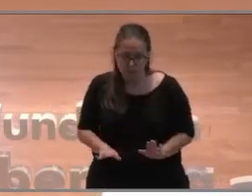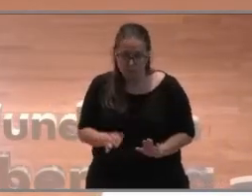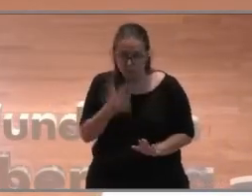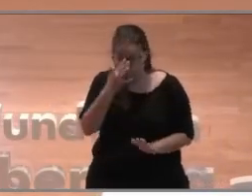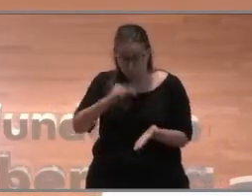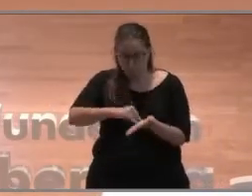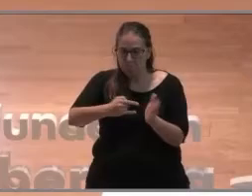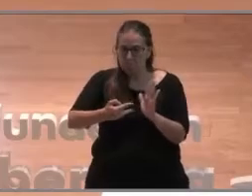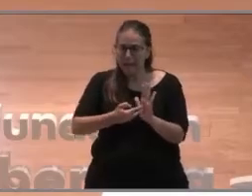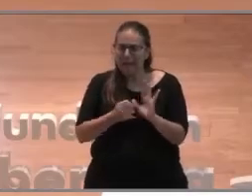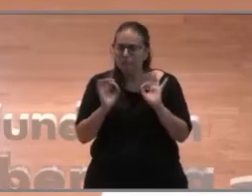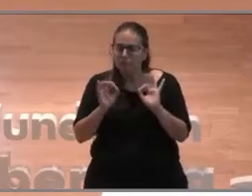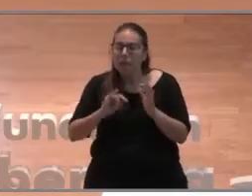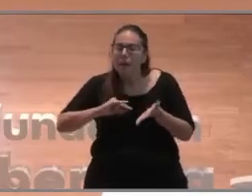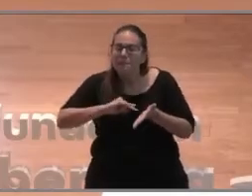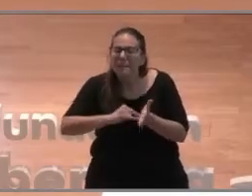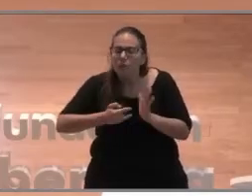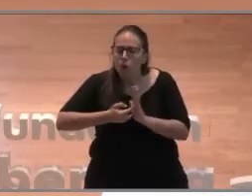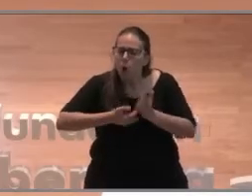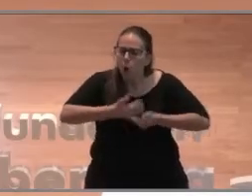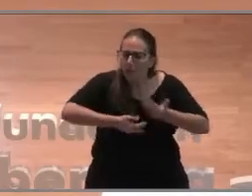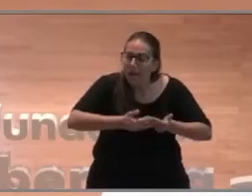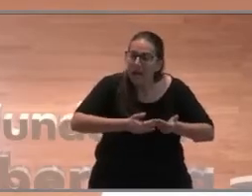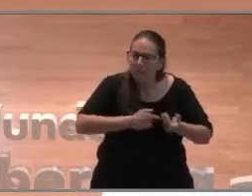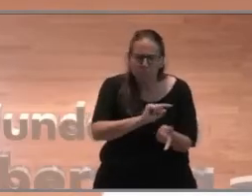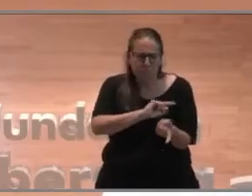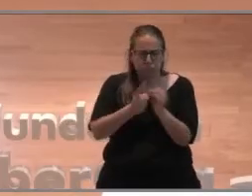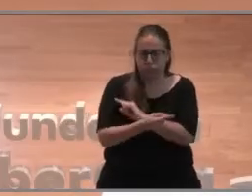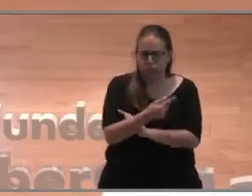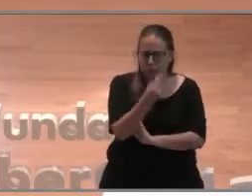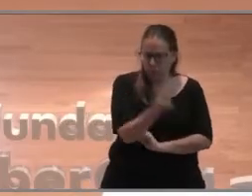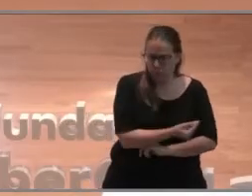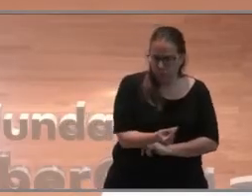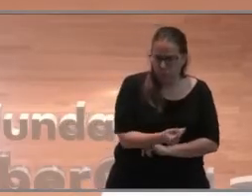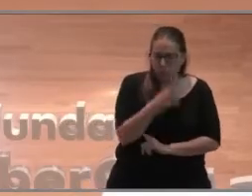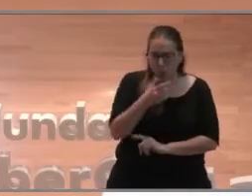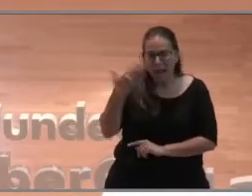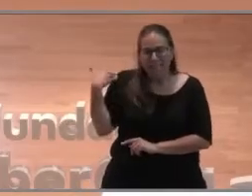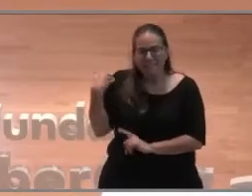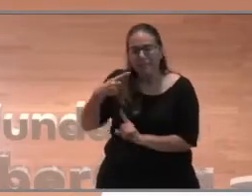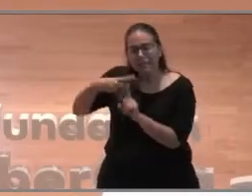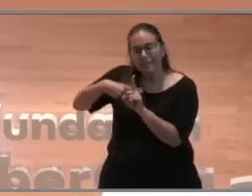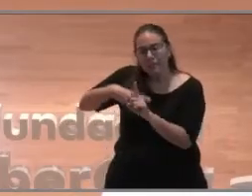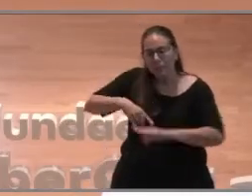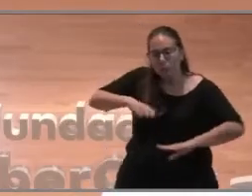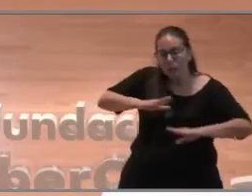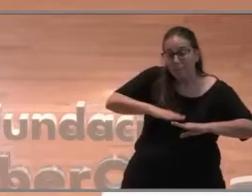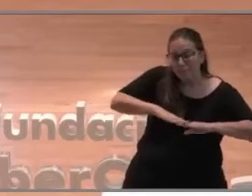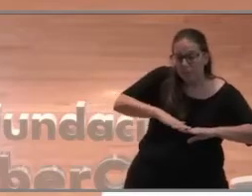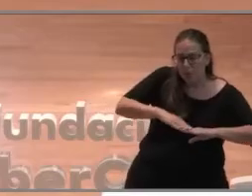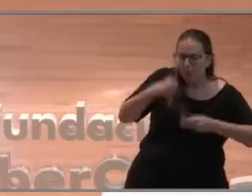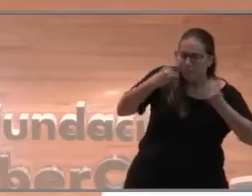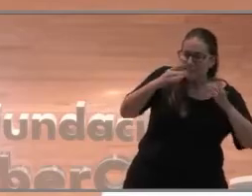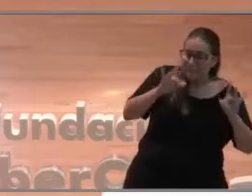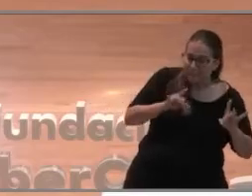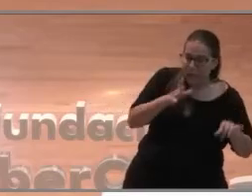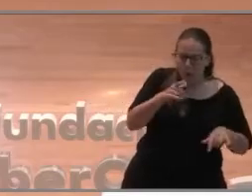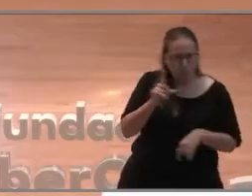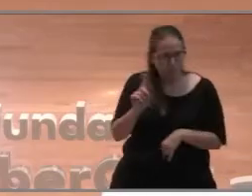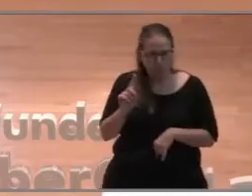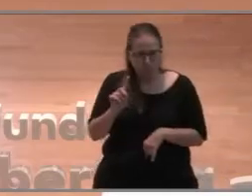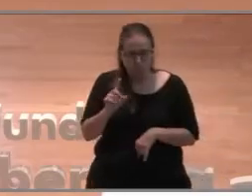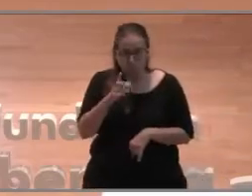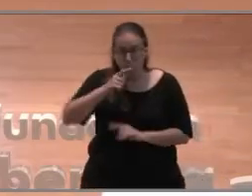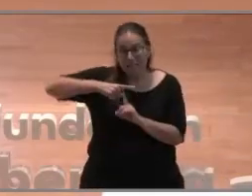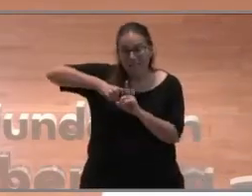plan que metodológicamente ha cambiado todo, porque antes se consideraban las temperaturas mínimas y ahora no, porque han cambiado las